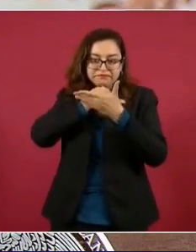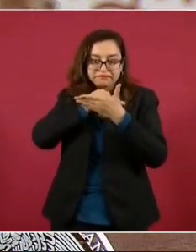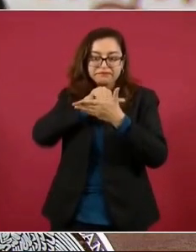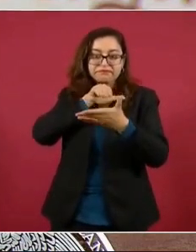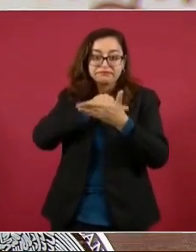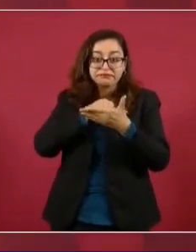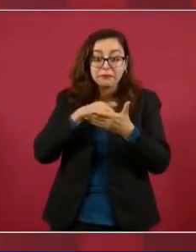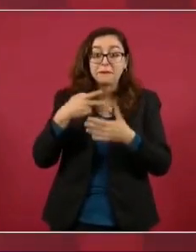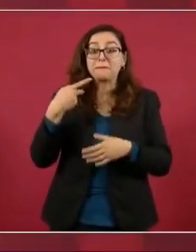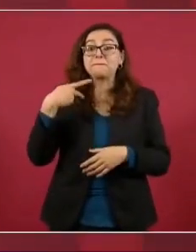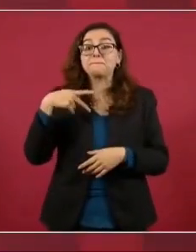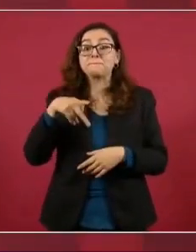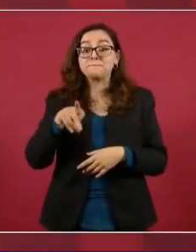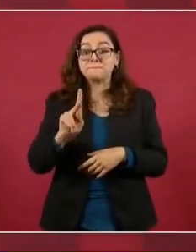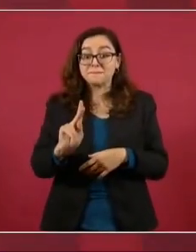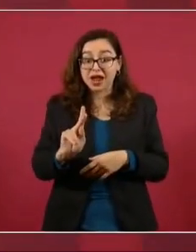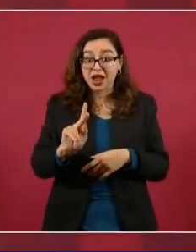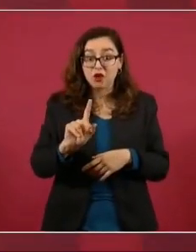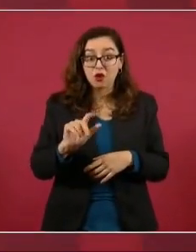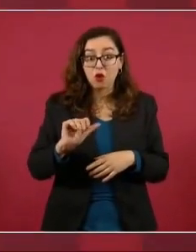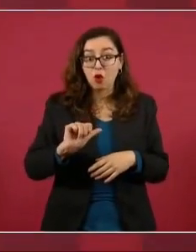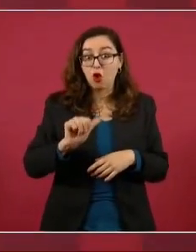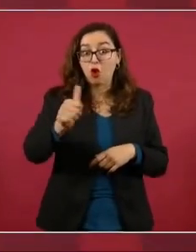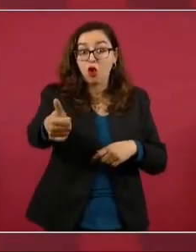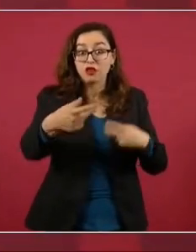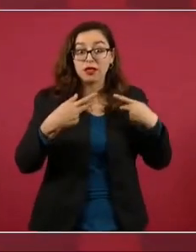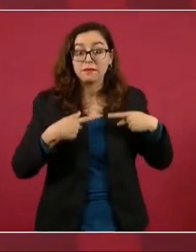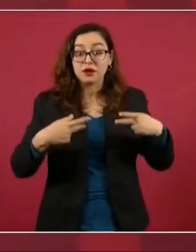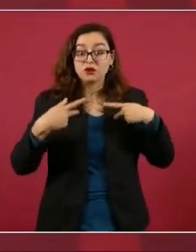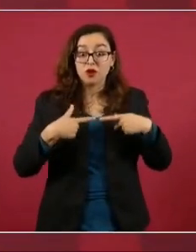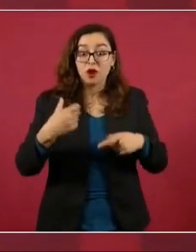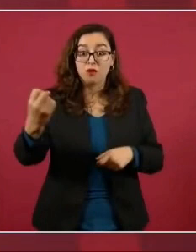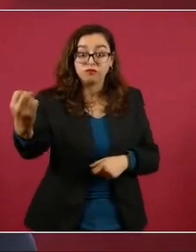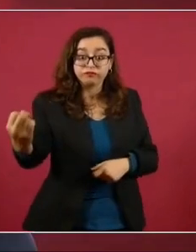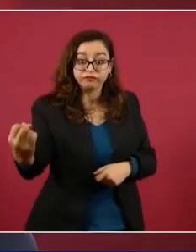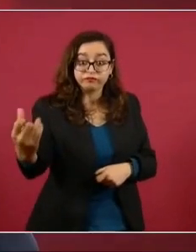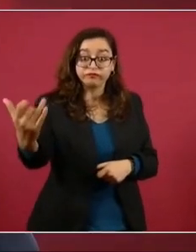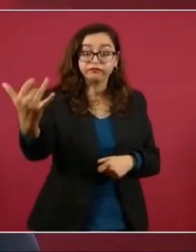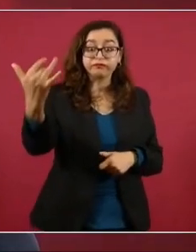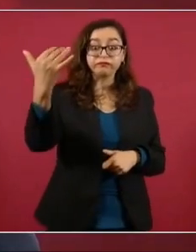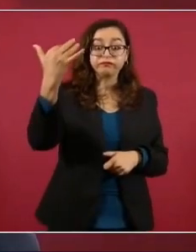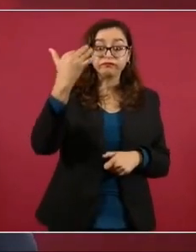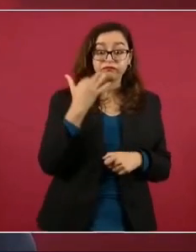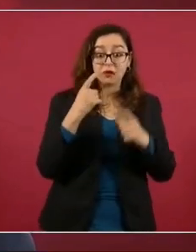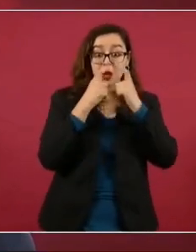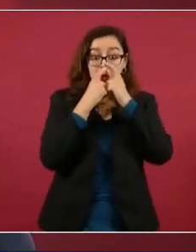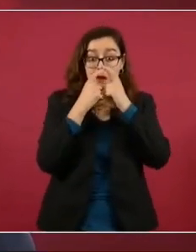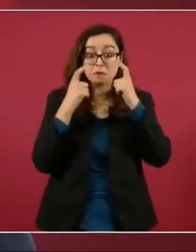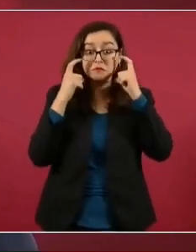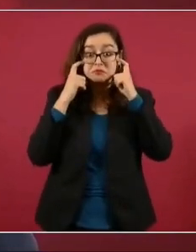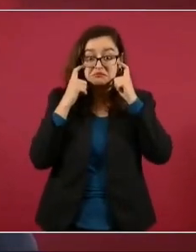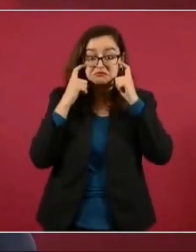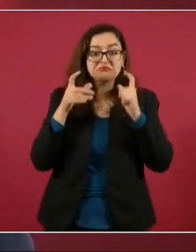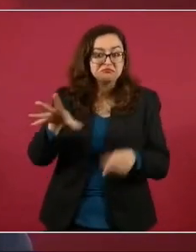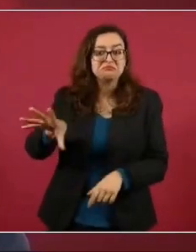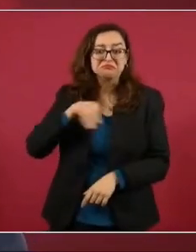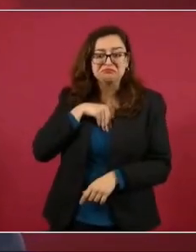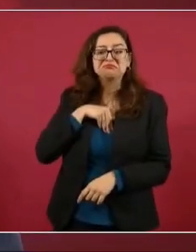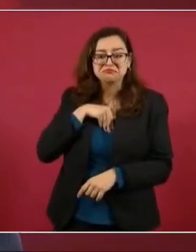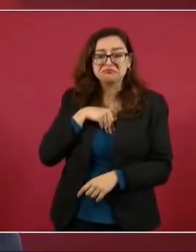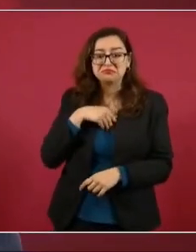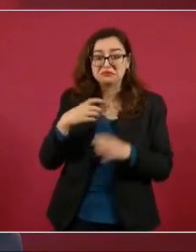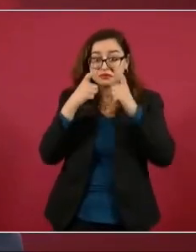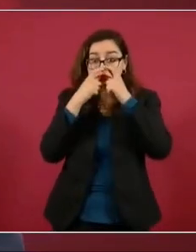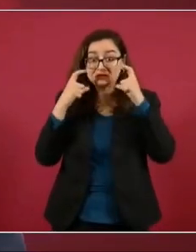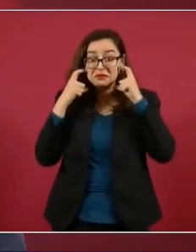para evitar que lleguen esas partículas de virus a la persona que no está infectada. Por lo tanto,